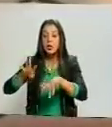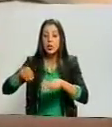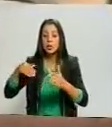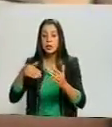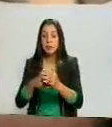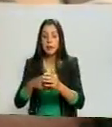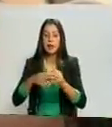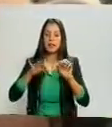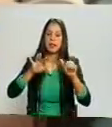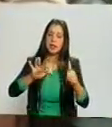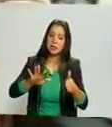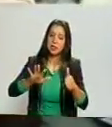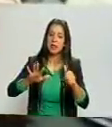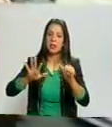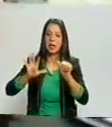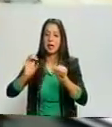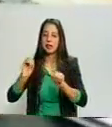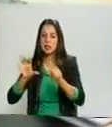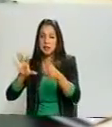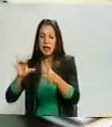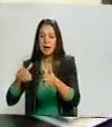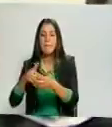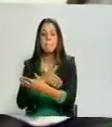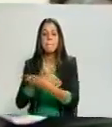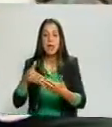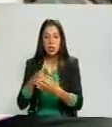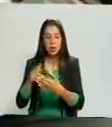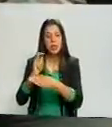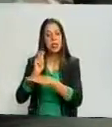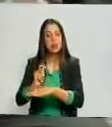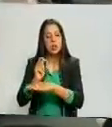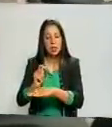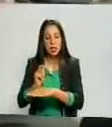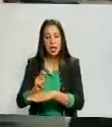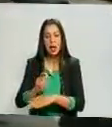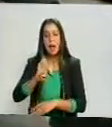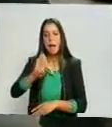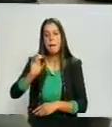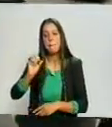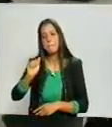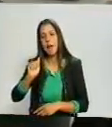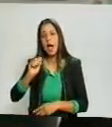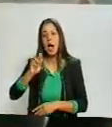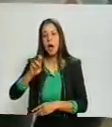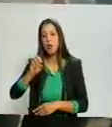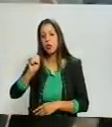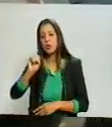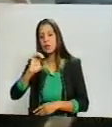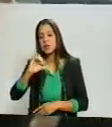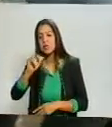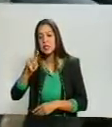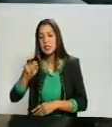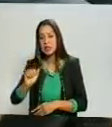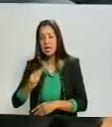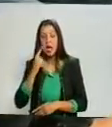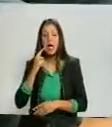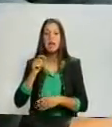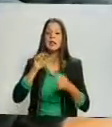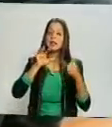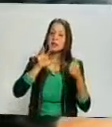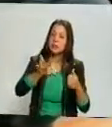14.606 millones de toneladas de hierro. Bauxita, 321 millones de toneladas de